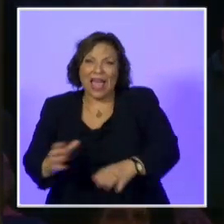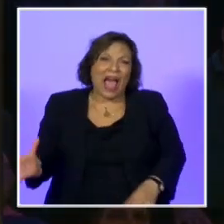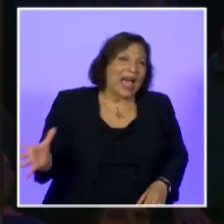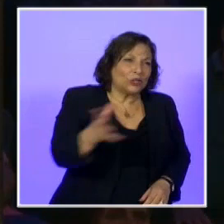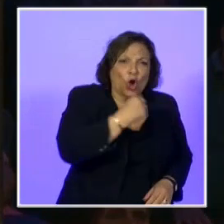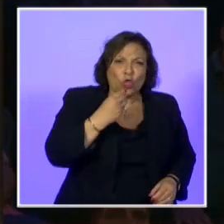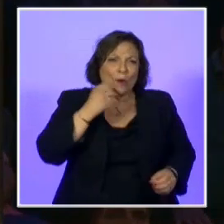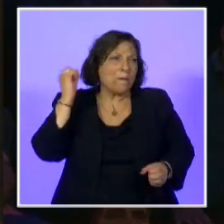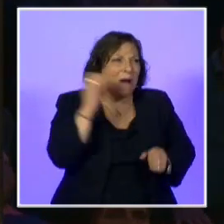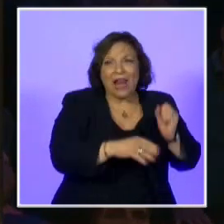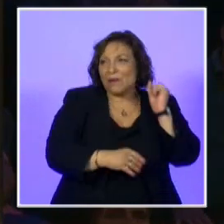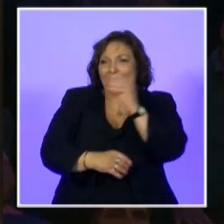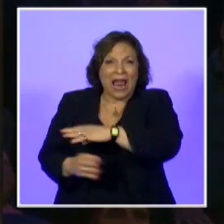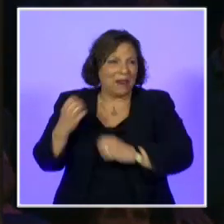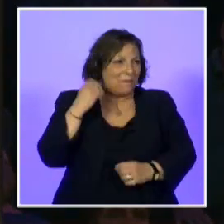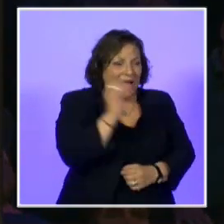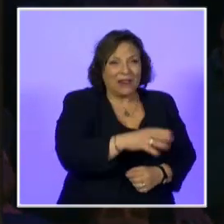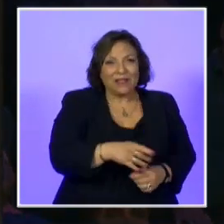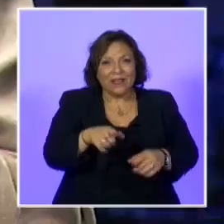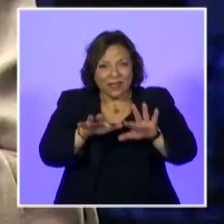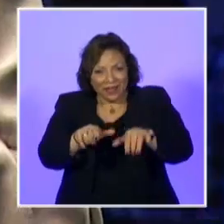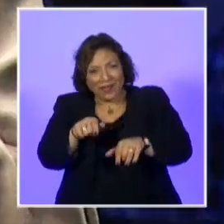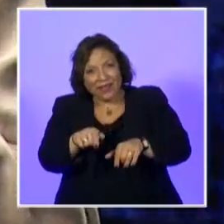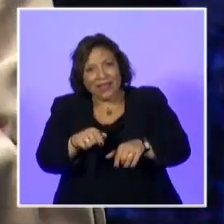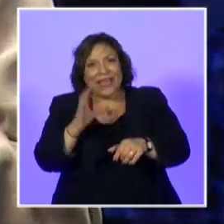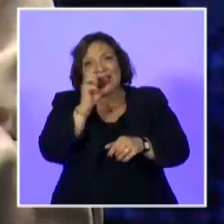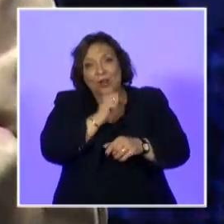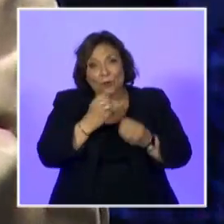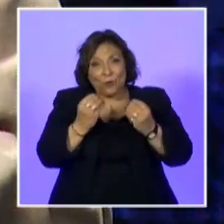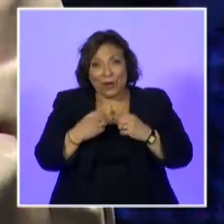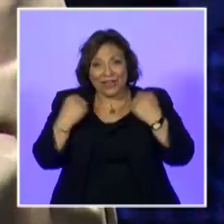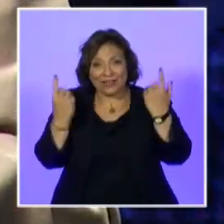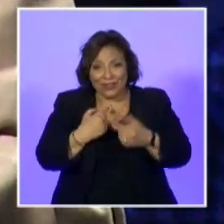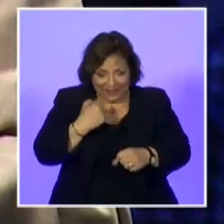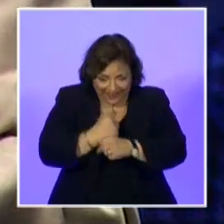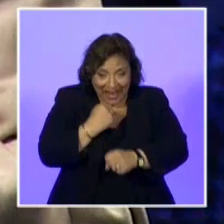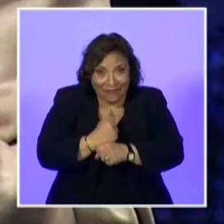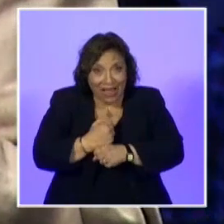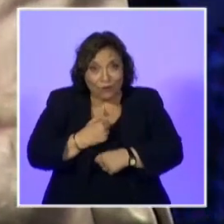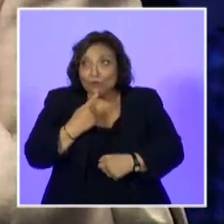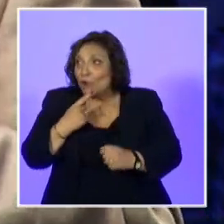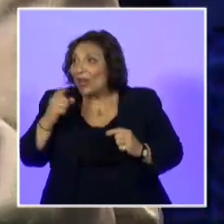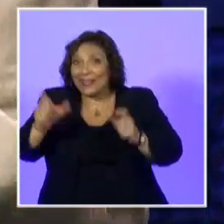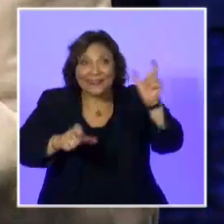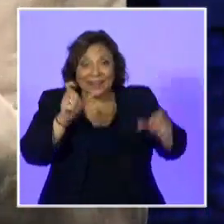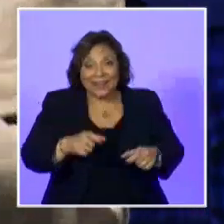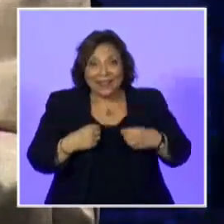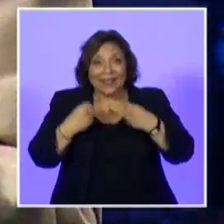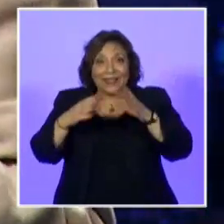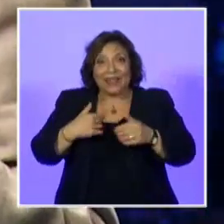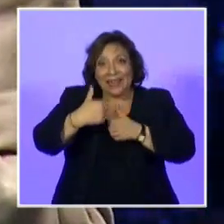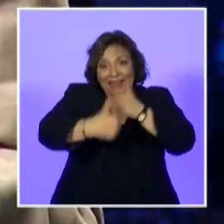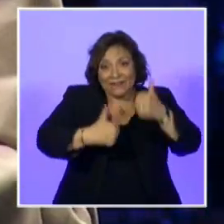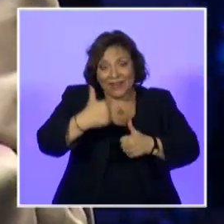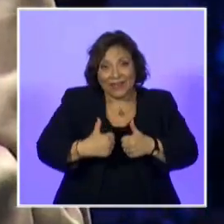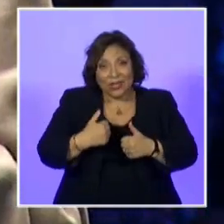a agraviar, porque pretenden que quienes estamos en la contienda electoral dejemos de ser rivales porque